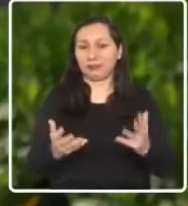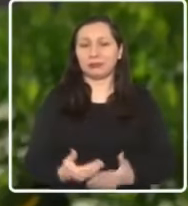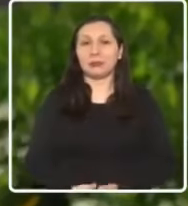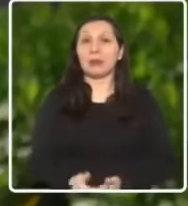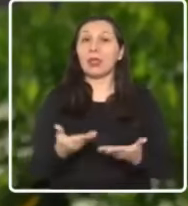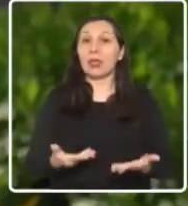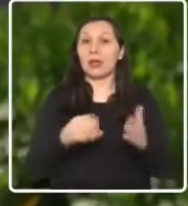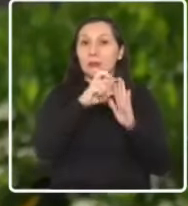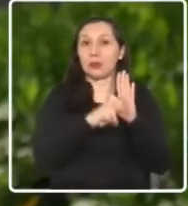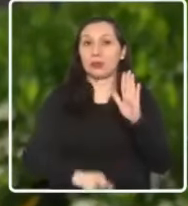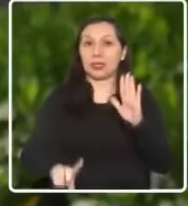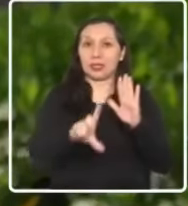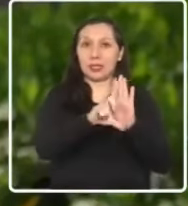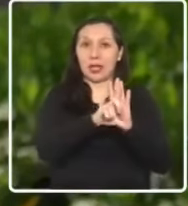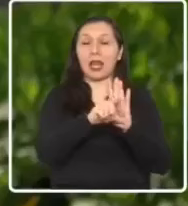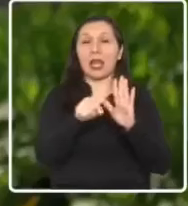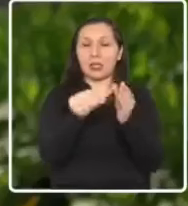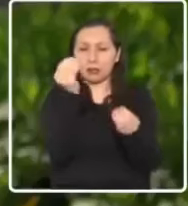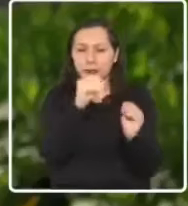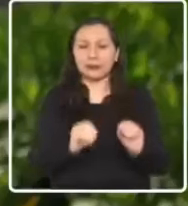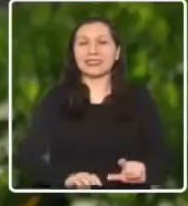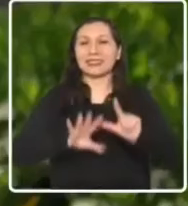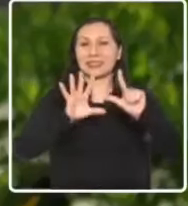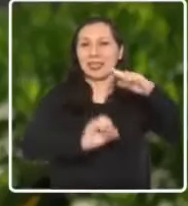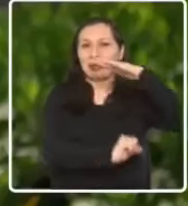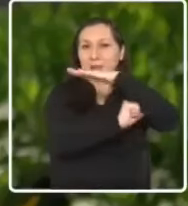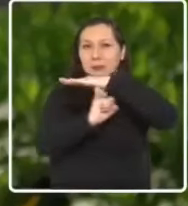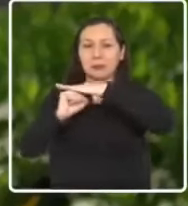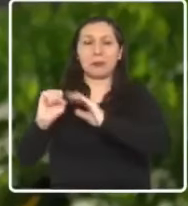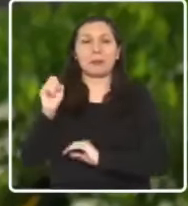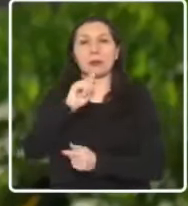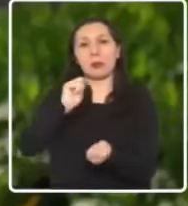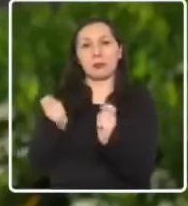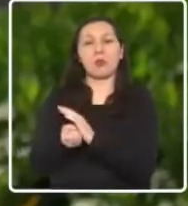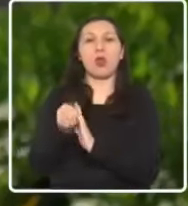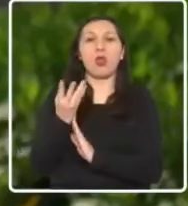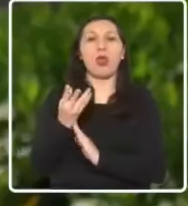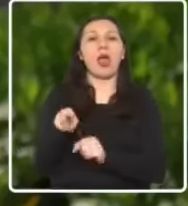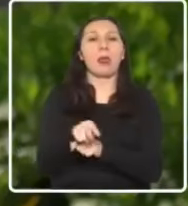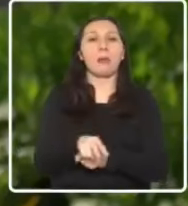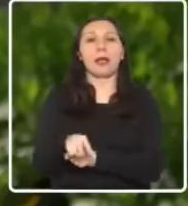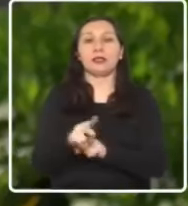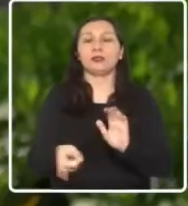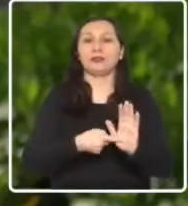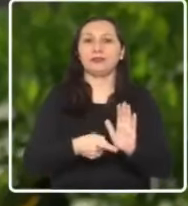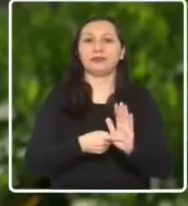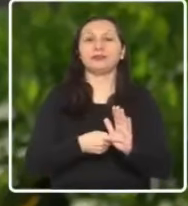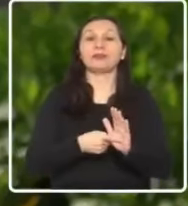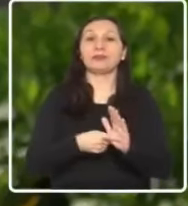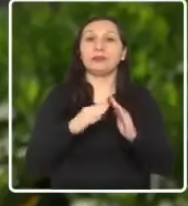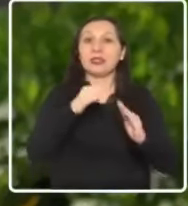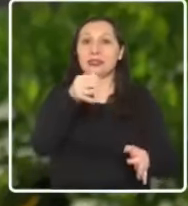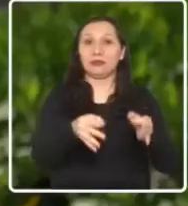Este proyecto de ley, o esta ley, se construyó sobre 7 pilares. Primero, la modernización de la administración tributaria y los